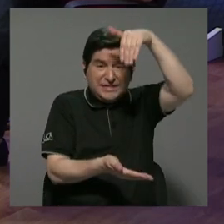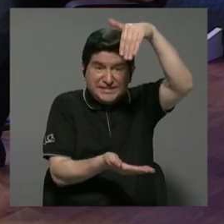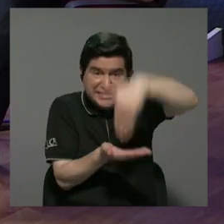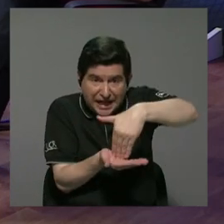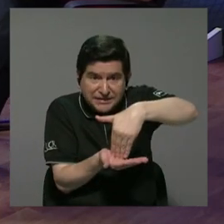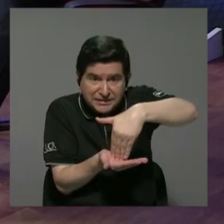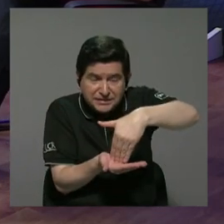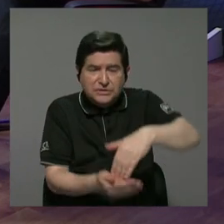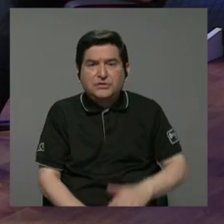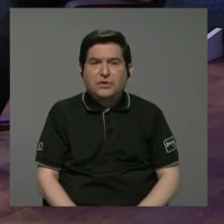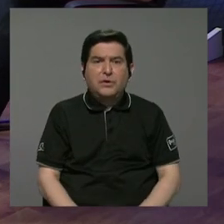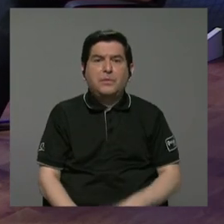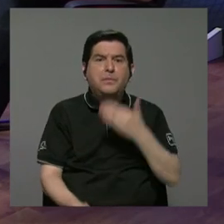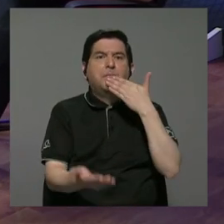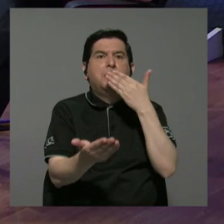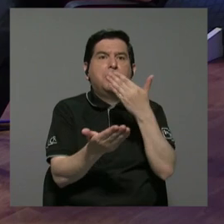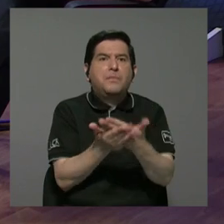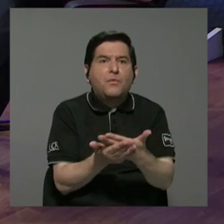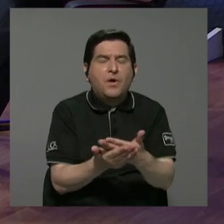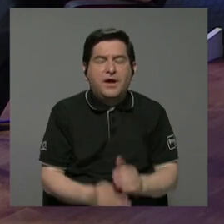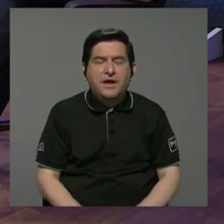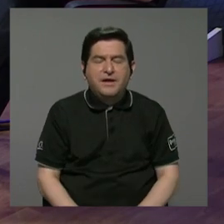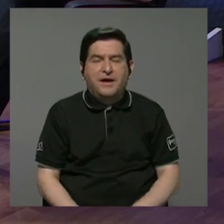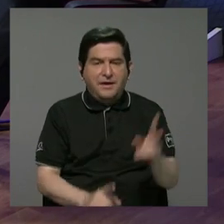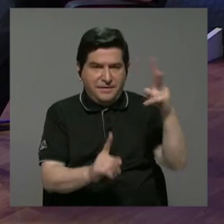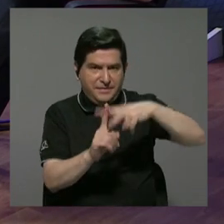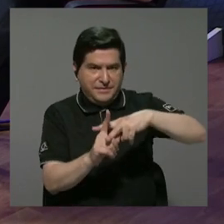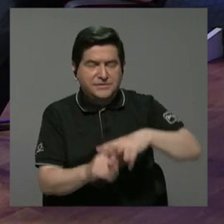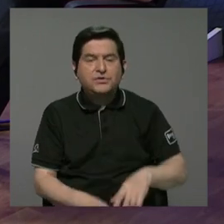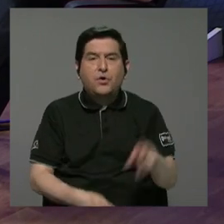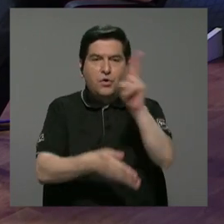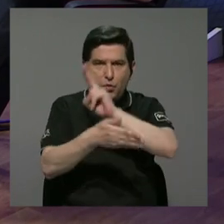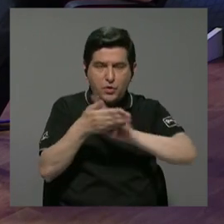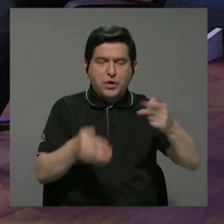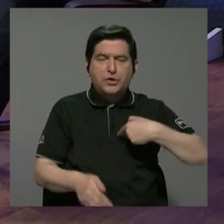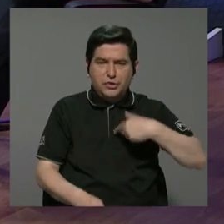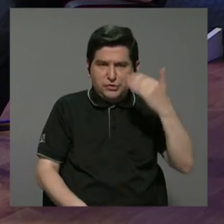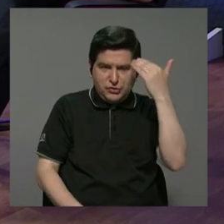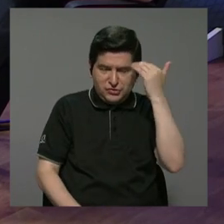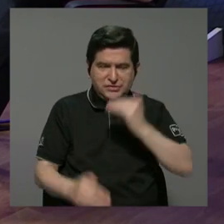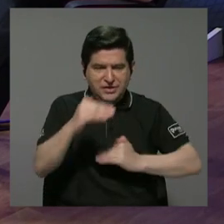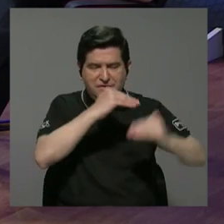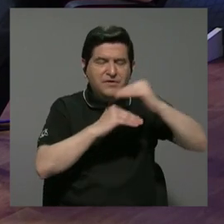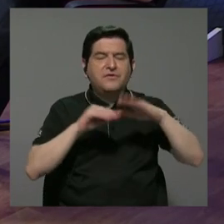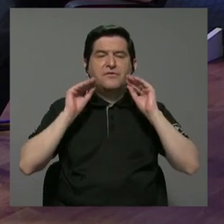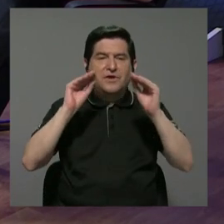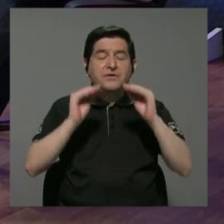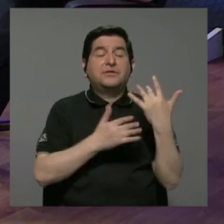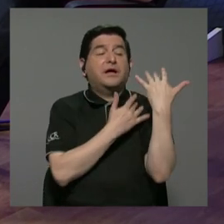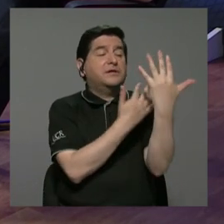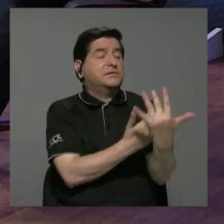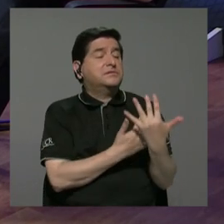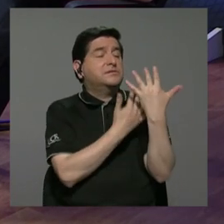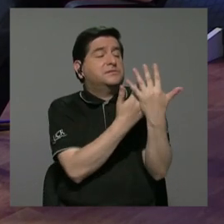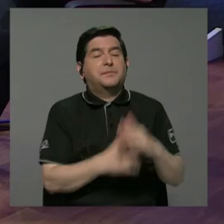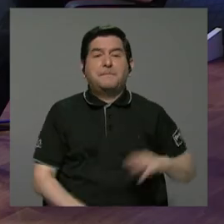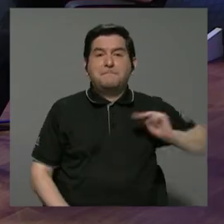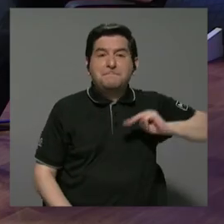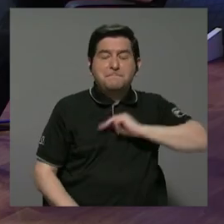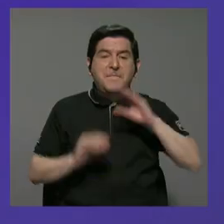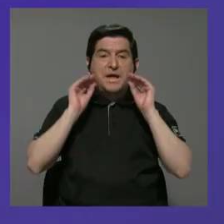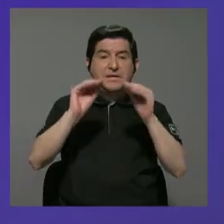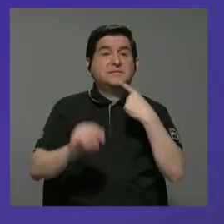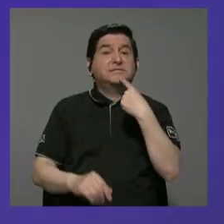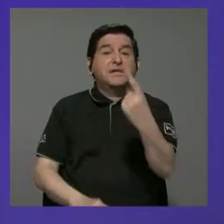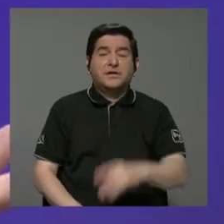para una buena. Las universidades, hemos estado, yo sé, las facultades de educación, esperando que el Ministerio de Educación nos